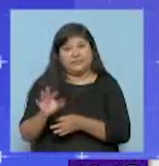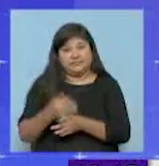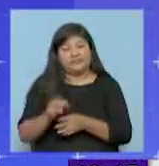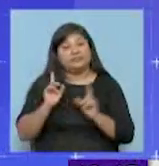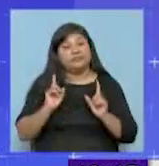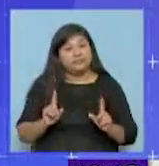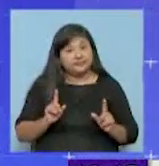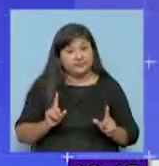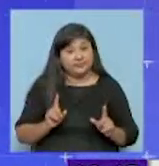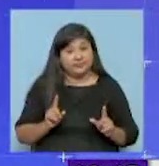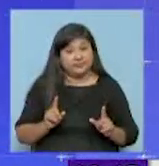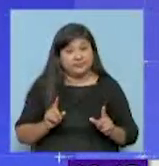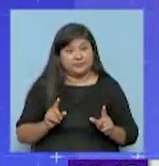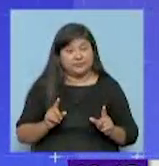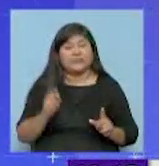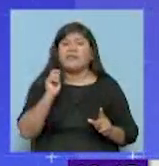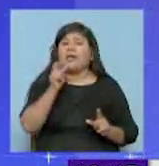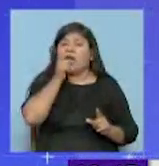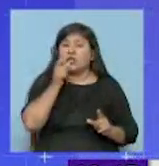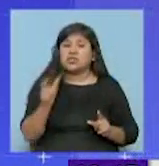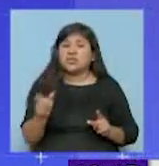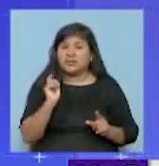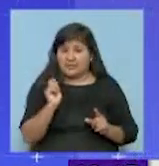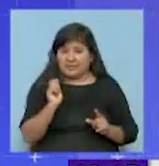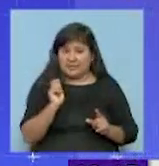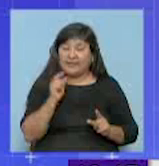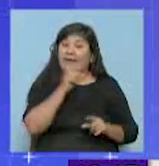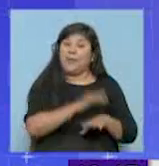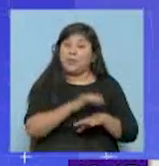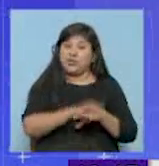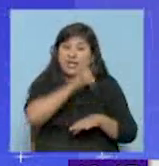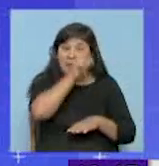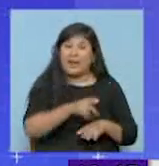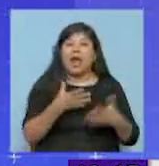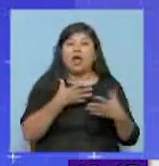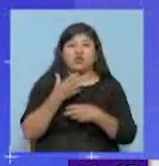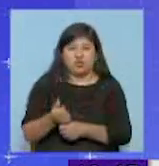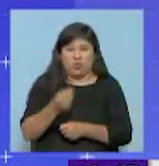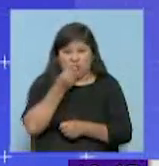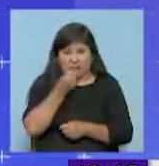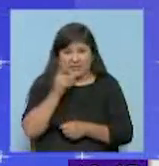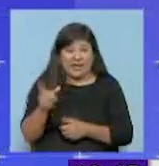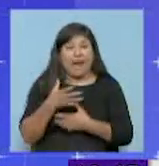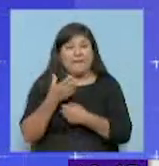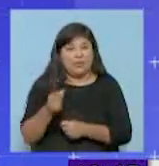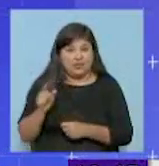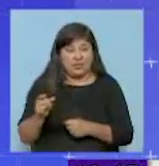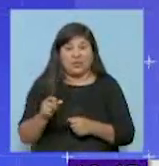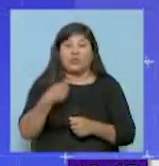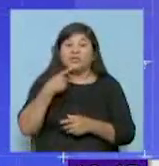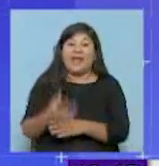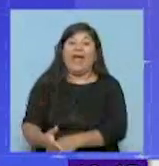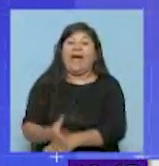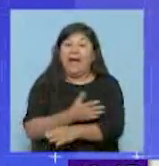cuenta? Estas las dan generalmente los organismos de defensa al consumidor antes de adquirir un plan de